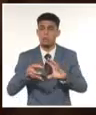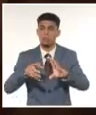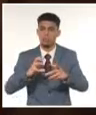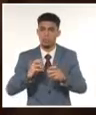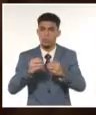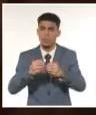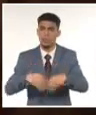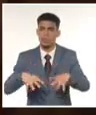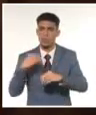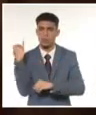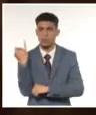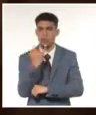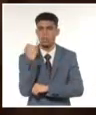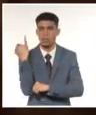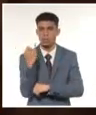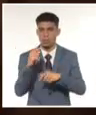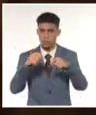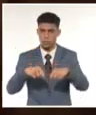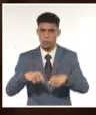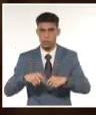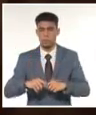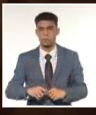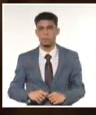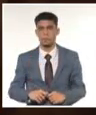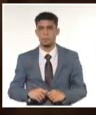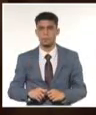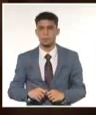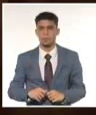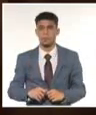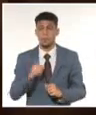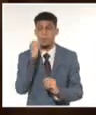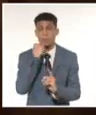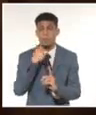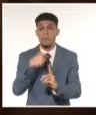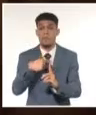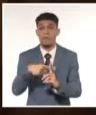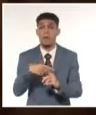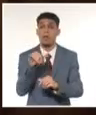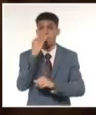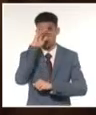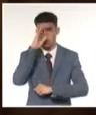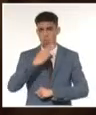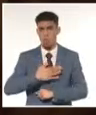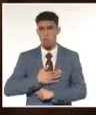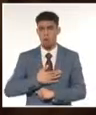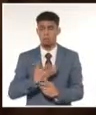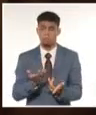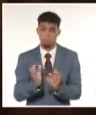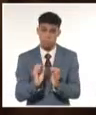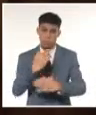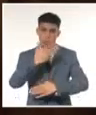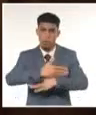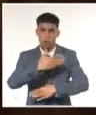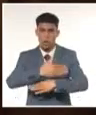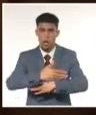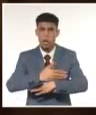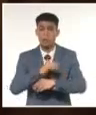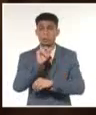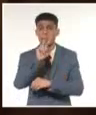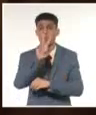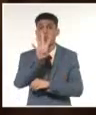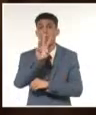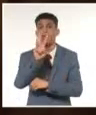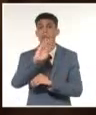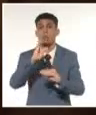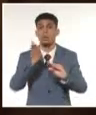escenario internacional actual. Sumemos la singularidad de Cuba, bloqueada, con 243 medidas